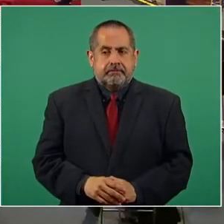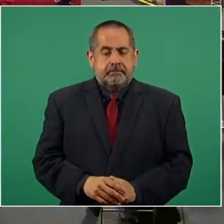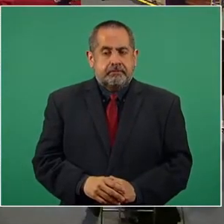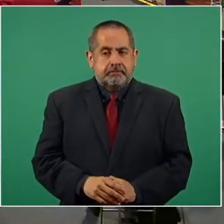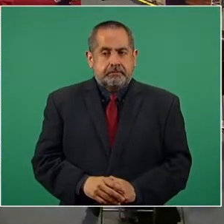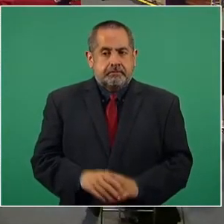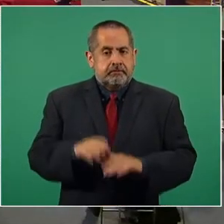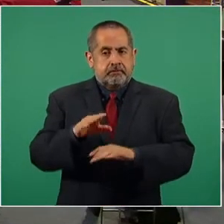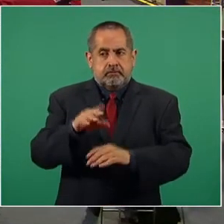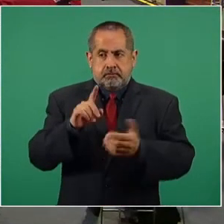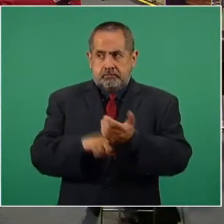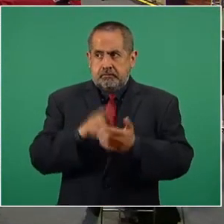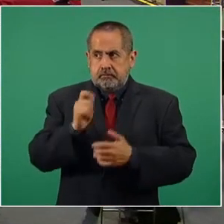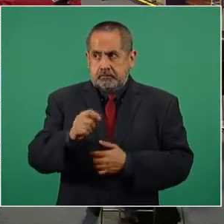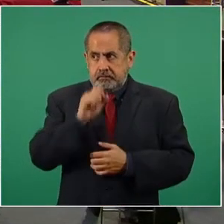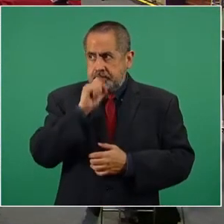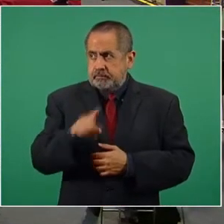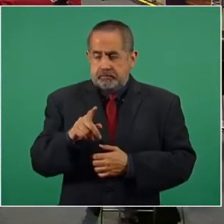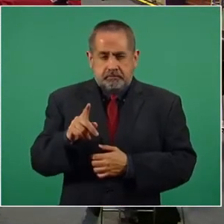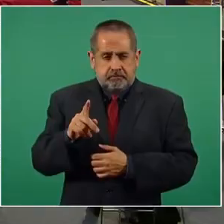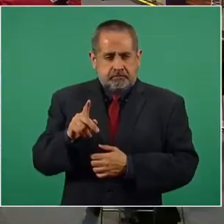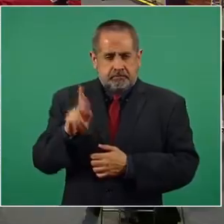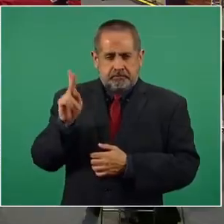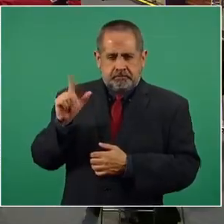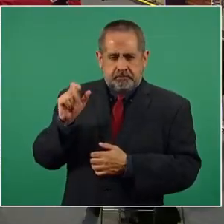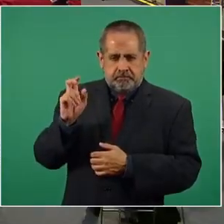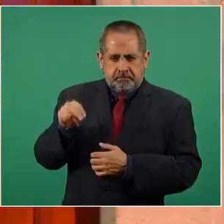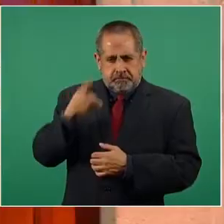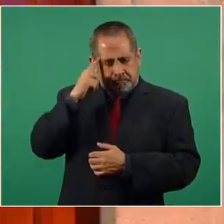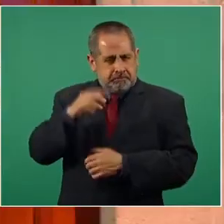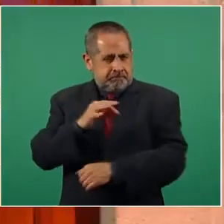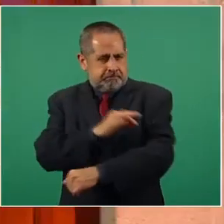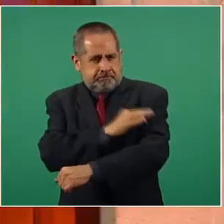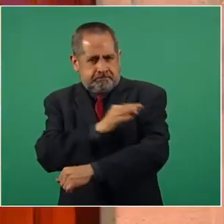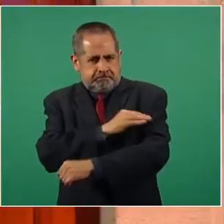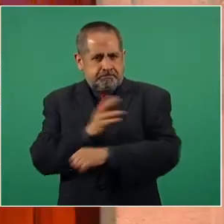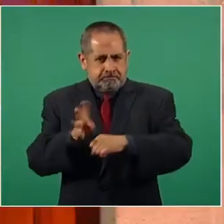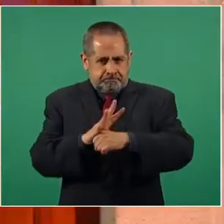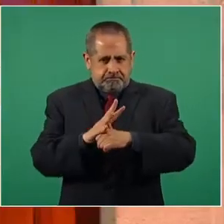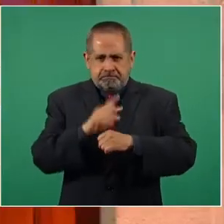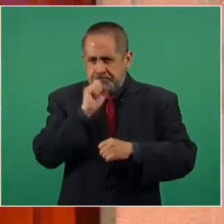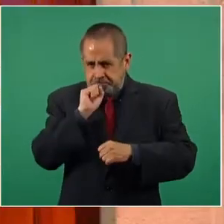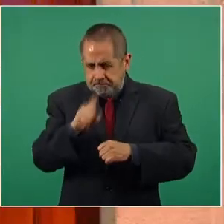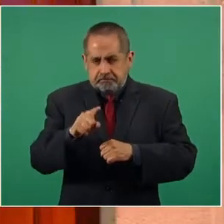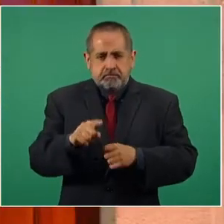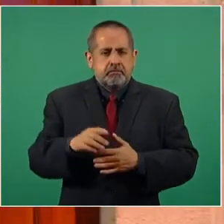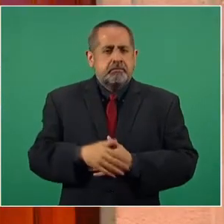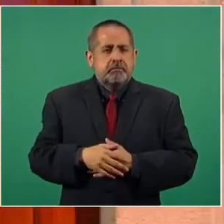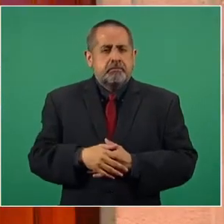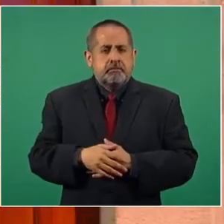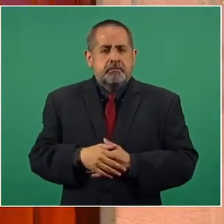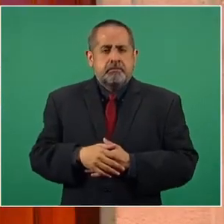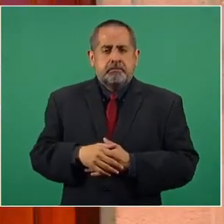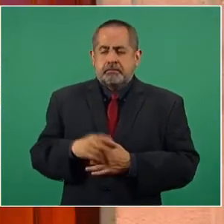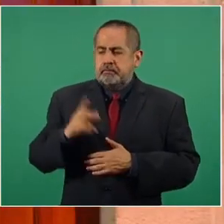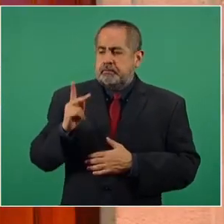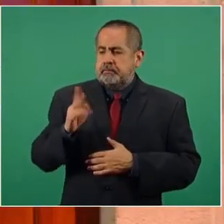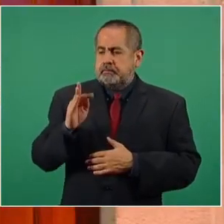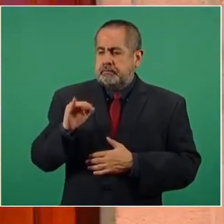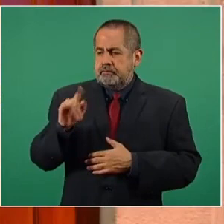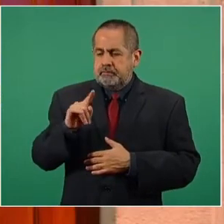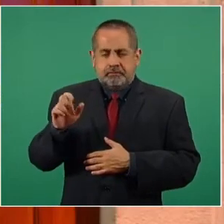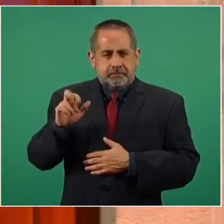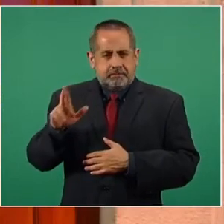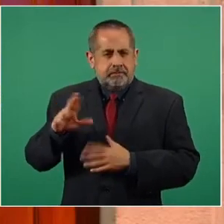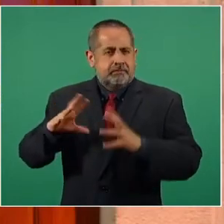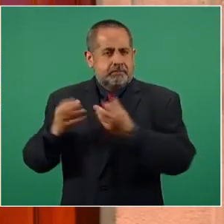refiere al mismo plan de la vacunación del COVID, de la Pfizer,